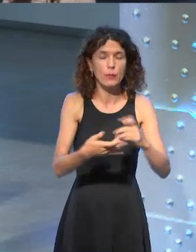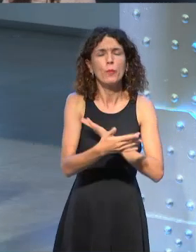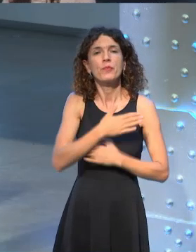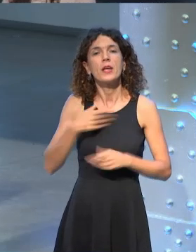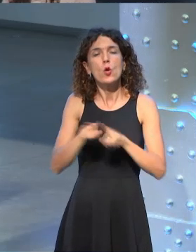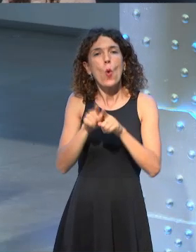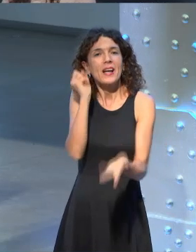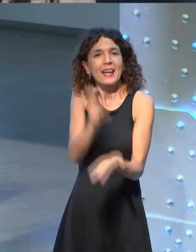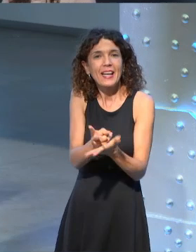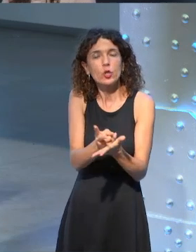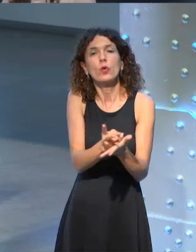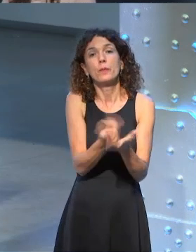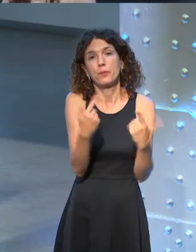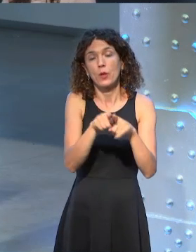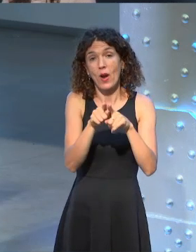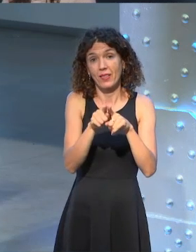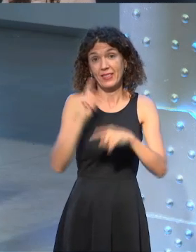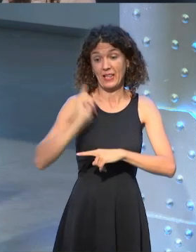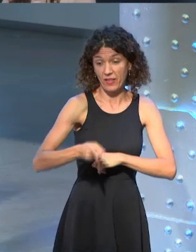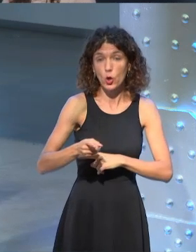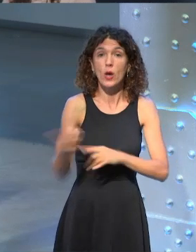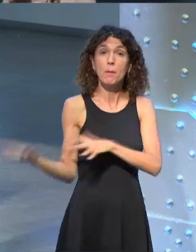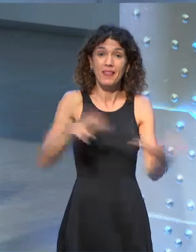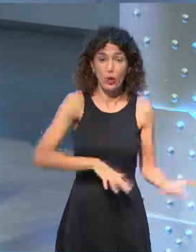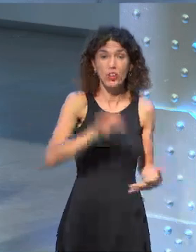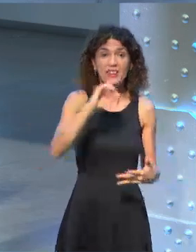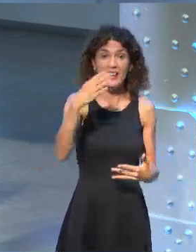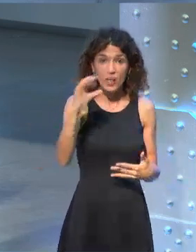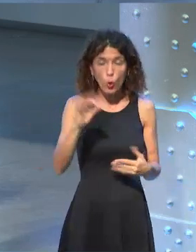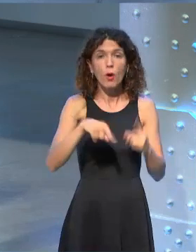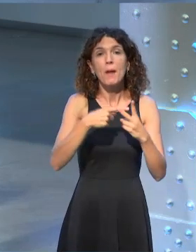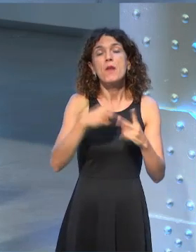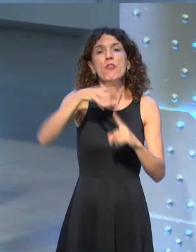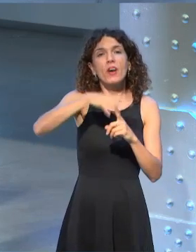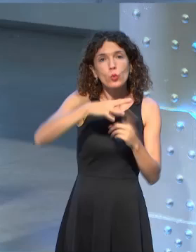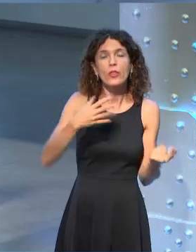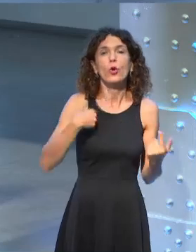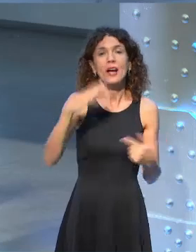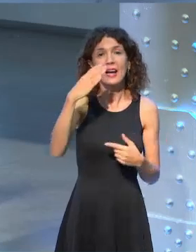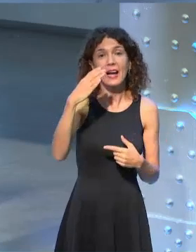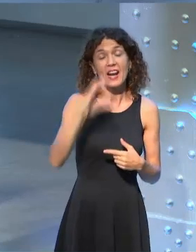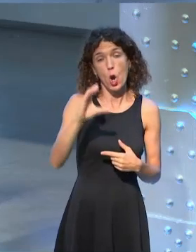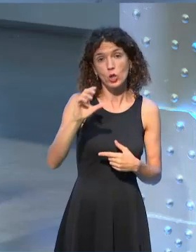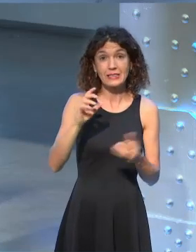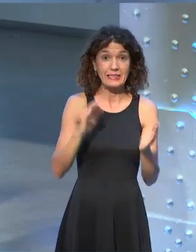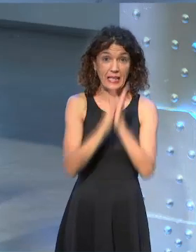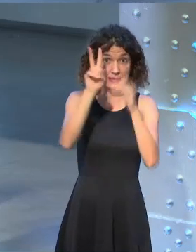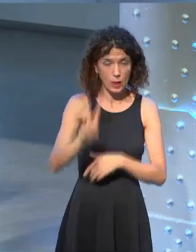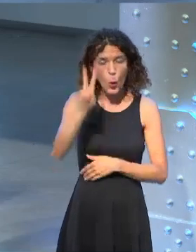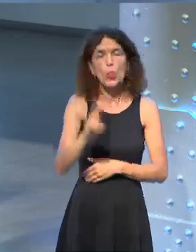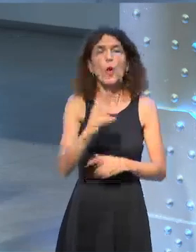reto a la Dirección de Implantación Telco y Facturación, con Carlos Sansegundo a la cabeza, y más de